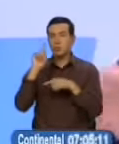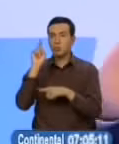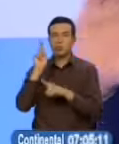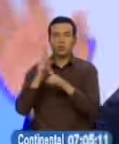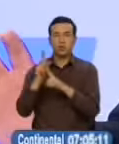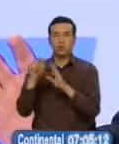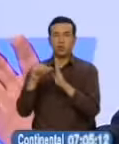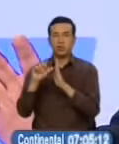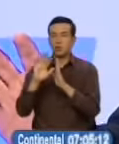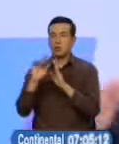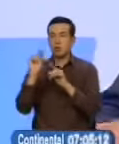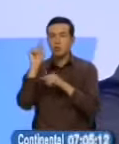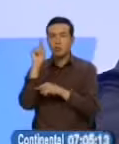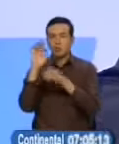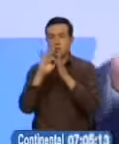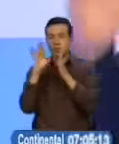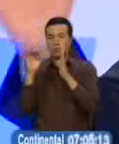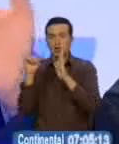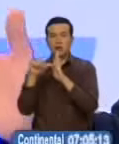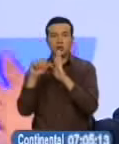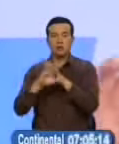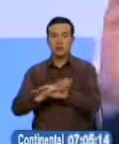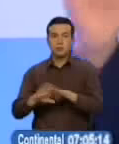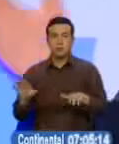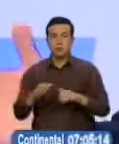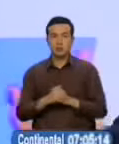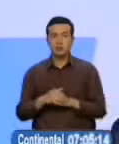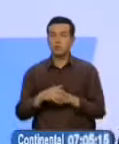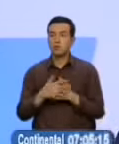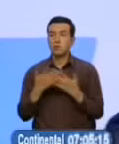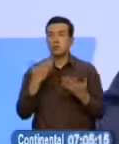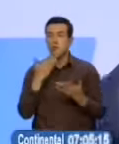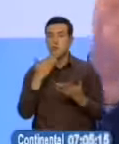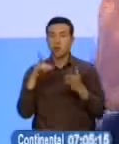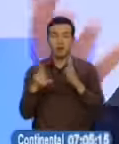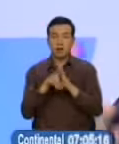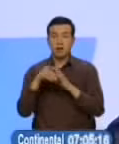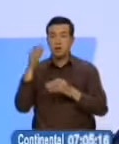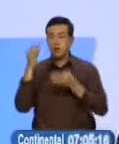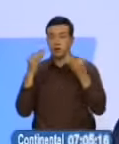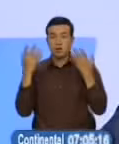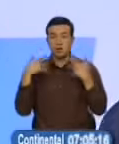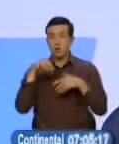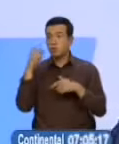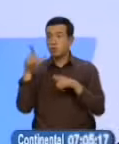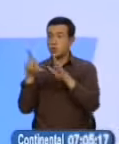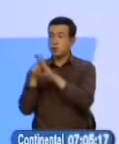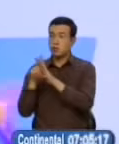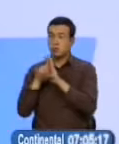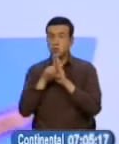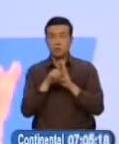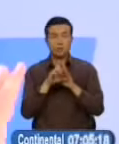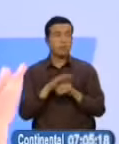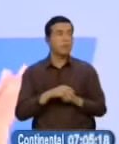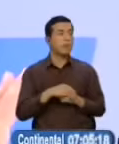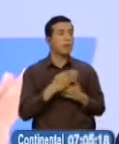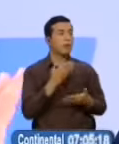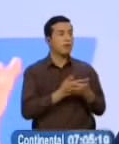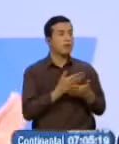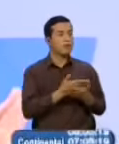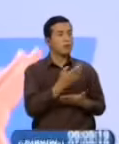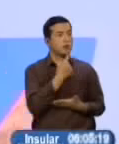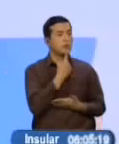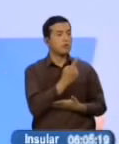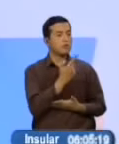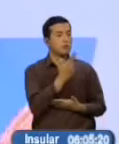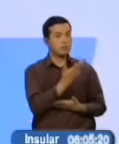artículo, no existe nada más y no existe además un sistema jurídico, es decir, no existen otras leyes. ¿Y cuál es el argumento jurídico que usted en